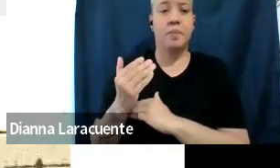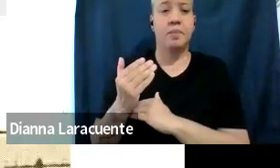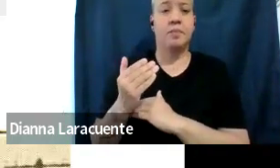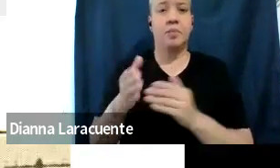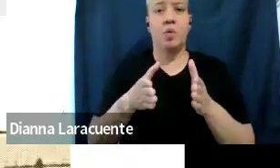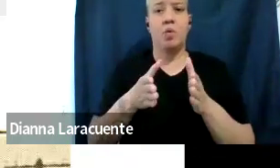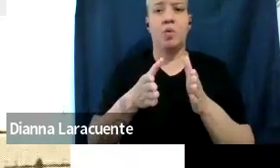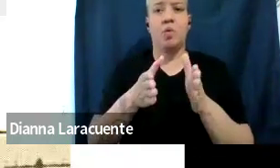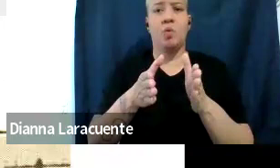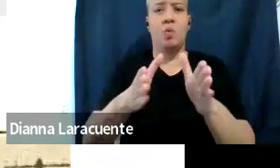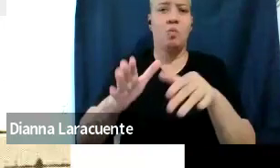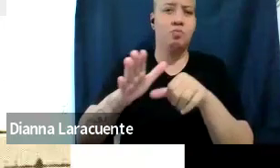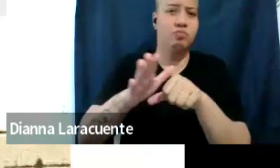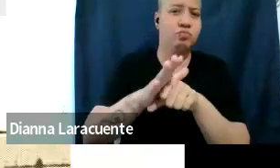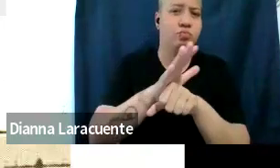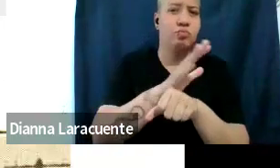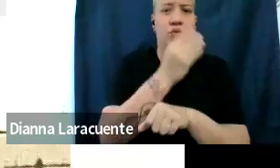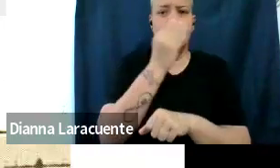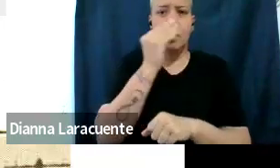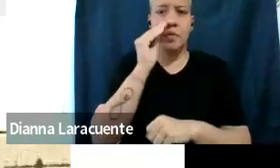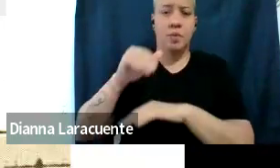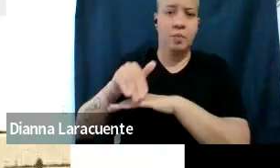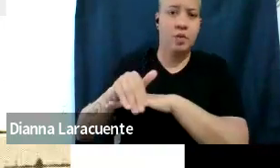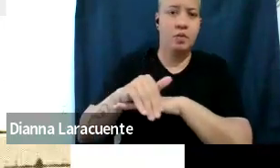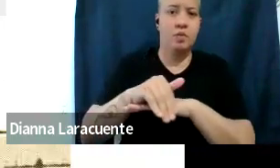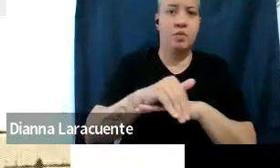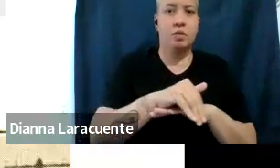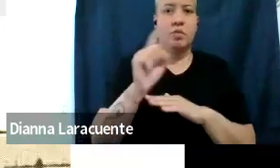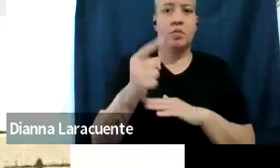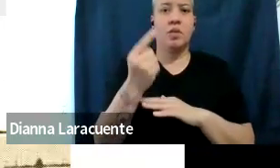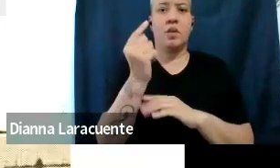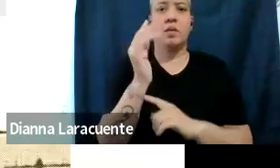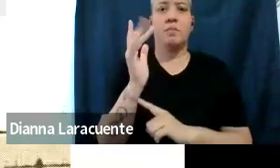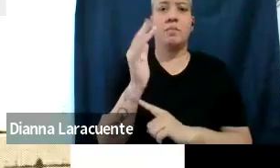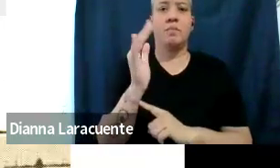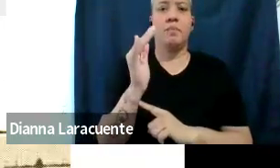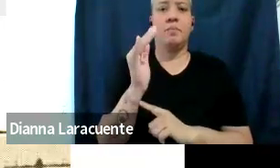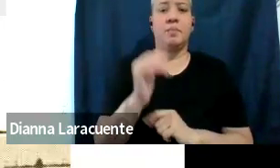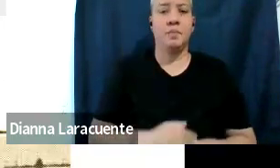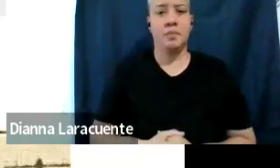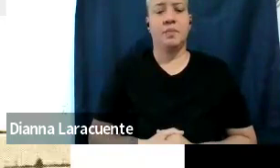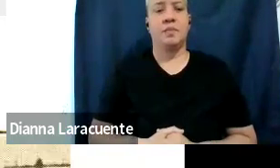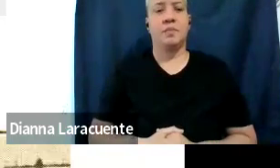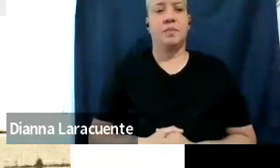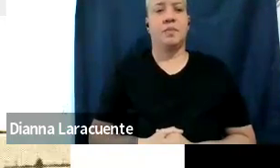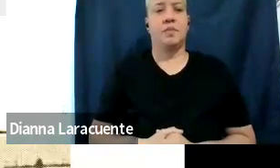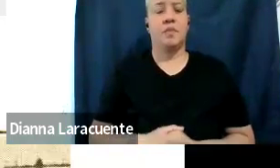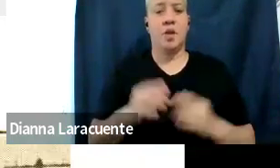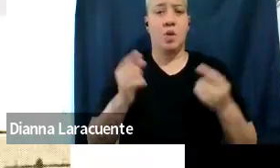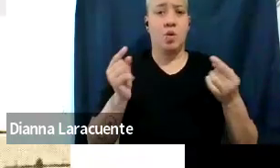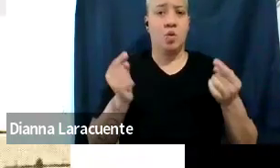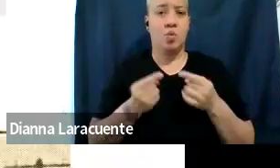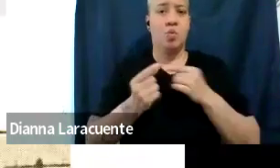estaban forrados de flores y por la noche solo se veían velas. El luto es de la